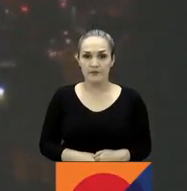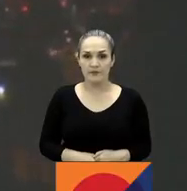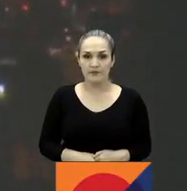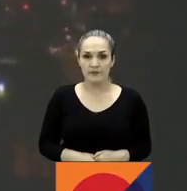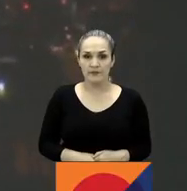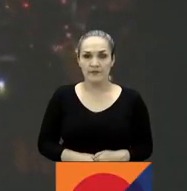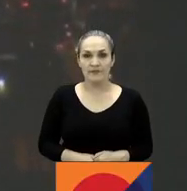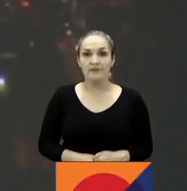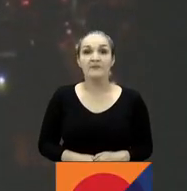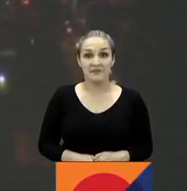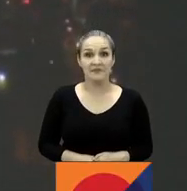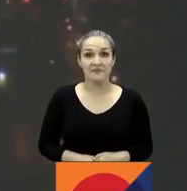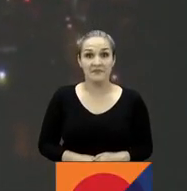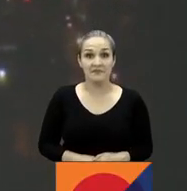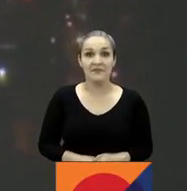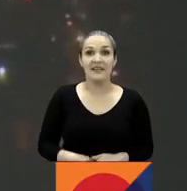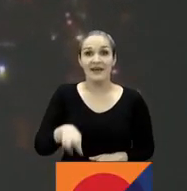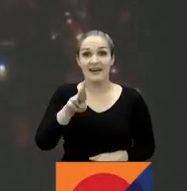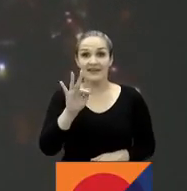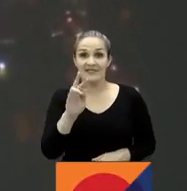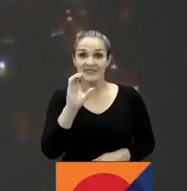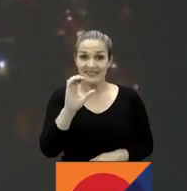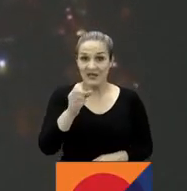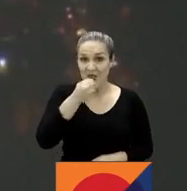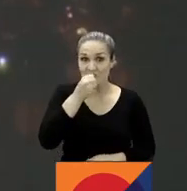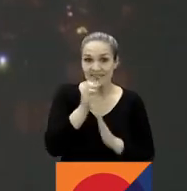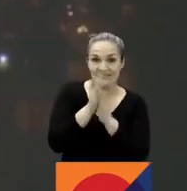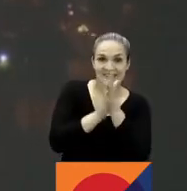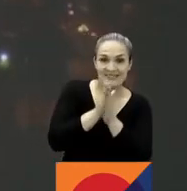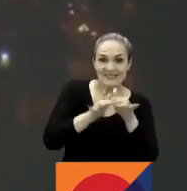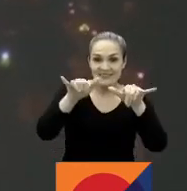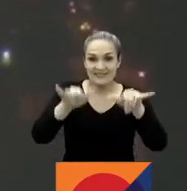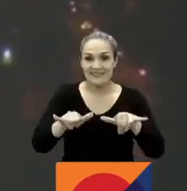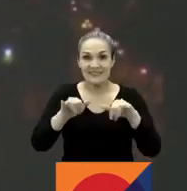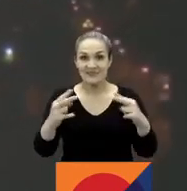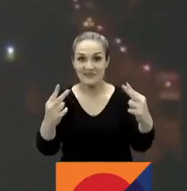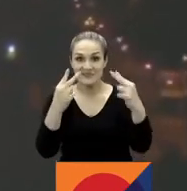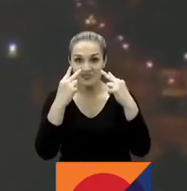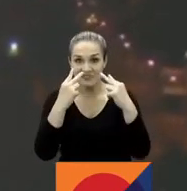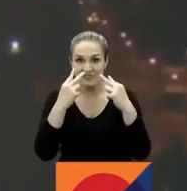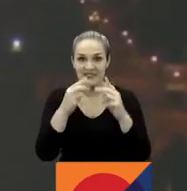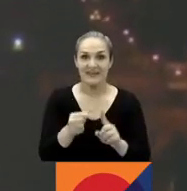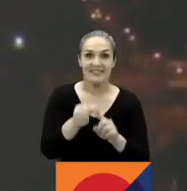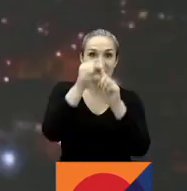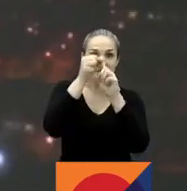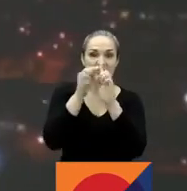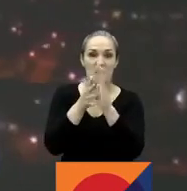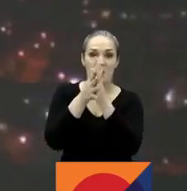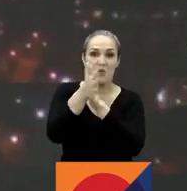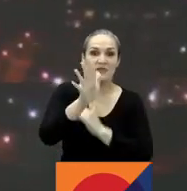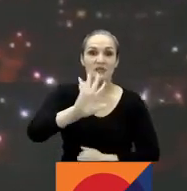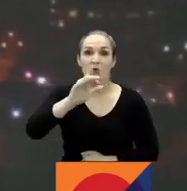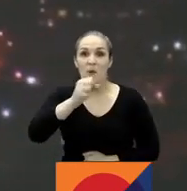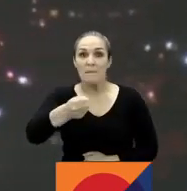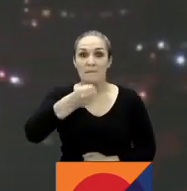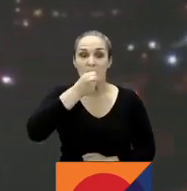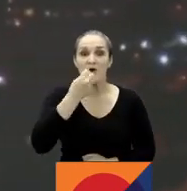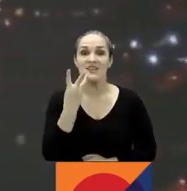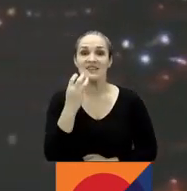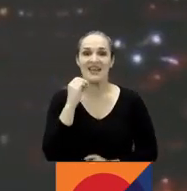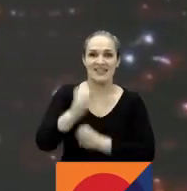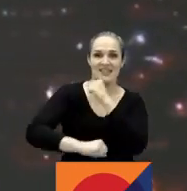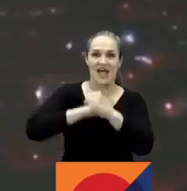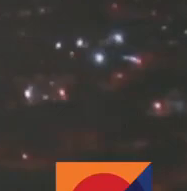Hasta aquí este especial de RTVC Noticias. Quédense ustedes ahí conectados con nosotros para ver este especial periodístico realizado por los 30 años de la